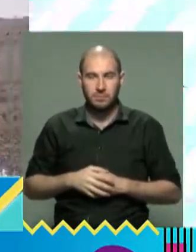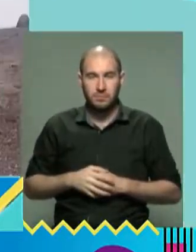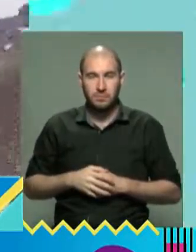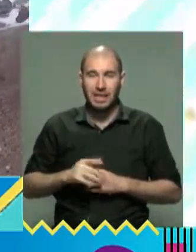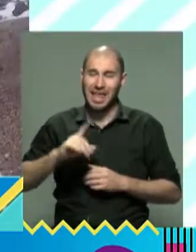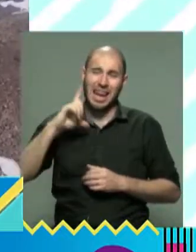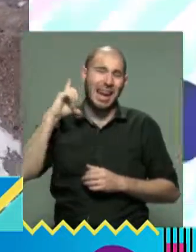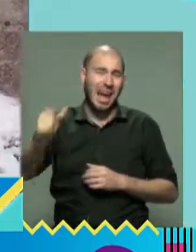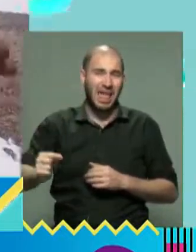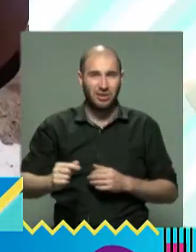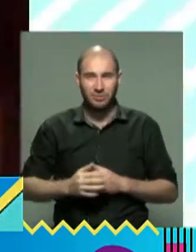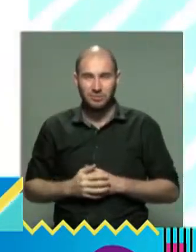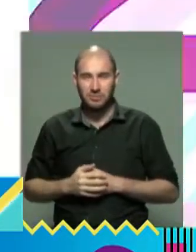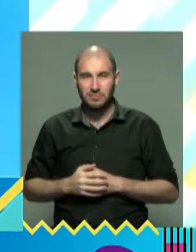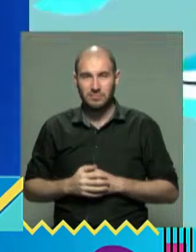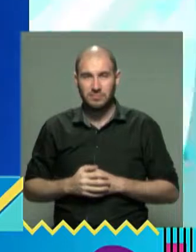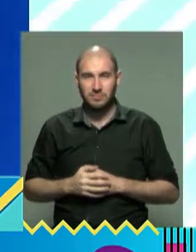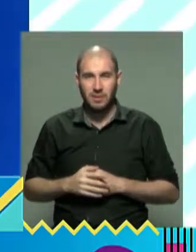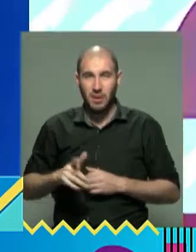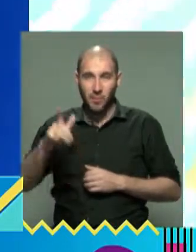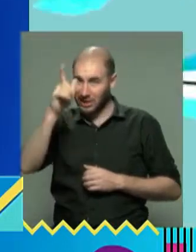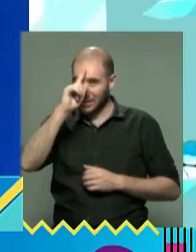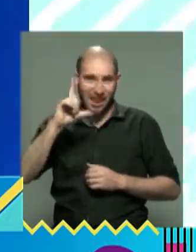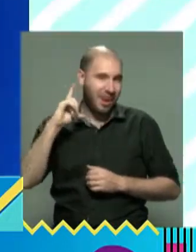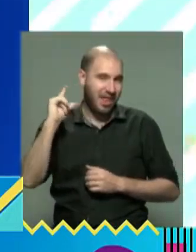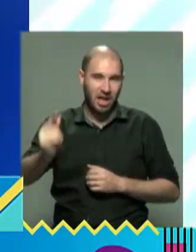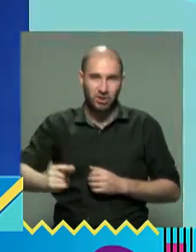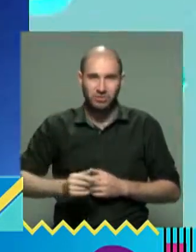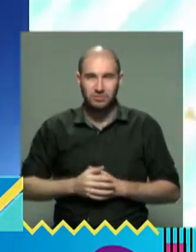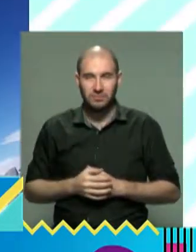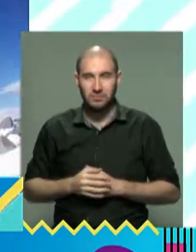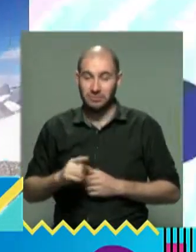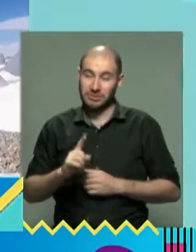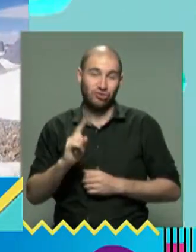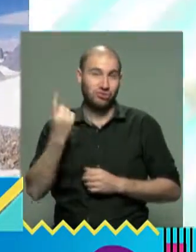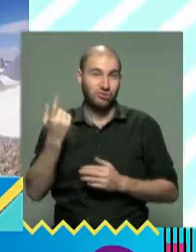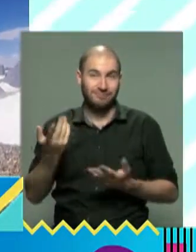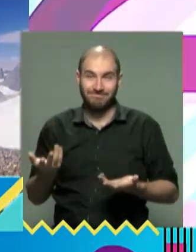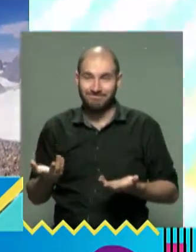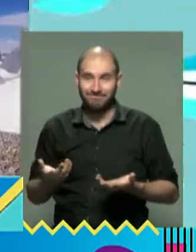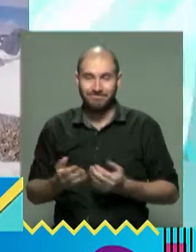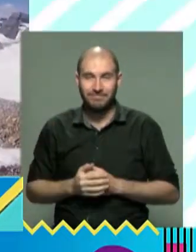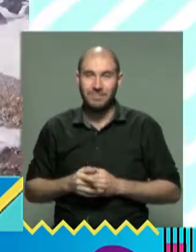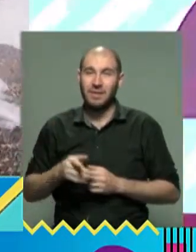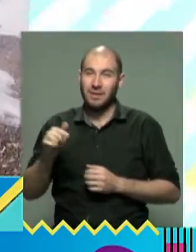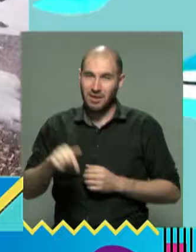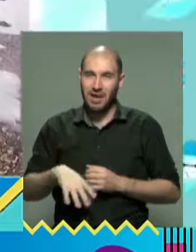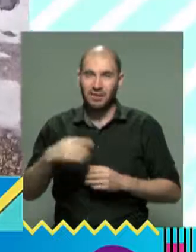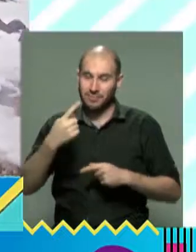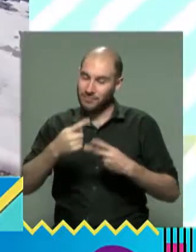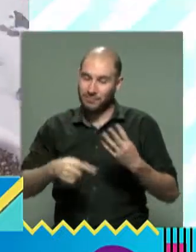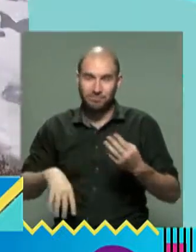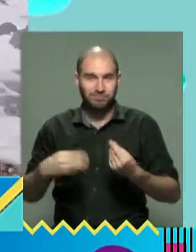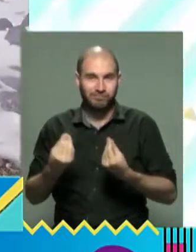muy lejos de la ayuda policial, digamos, estás solo. Así que ahí sí juegan muchas